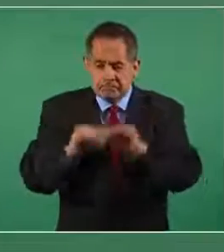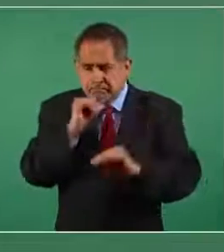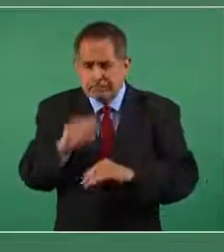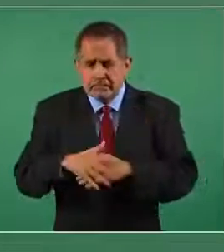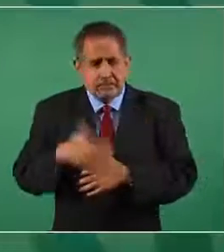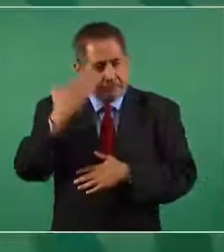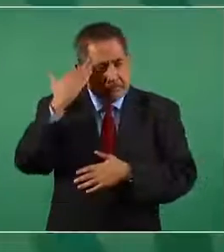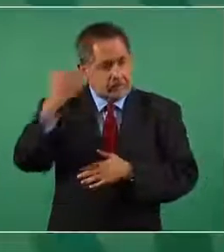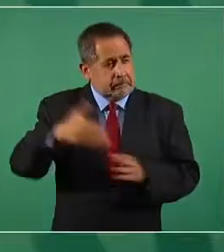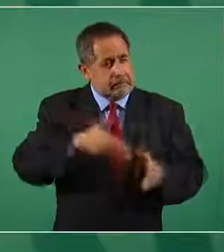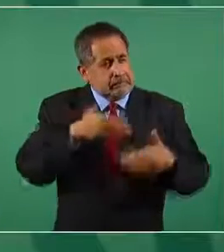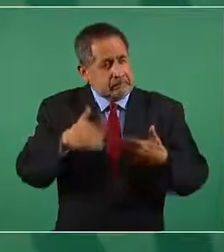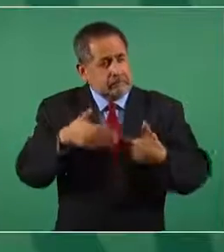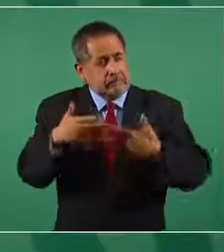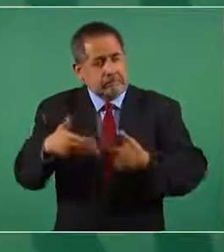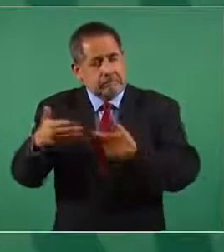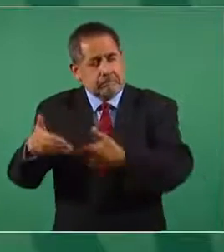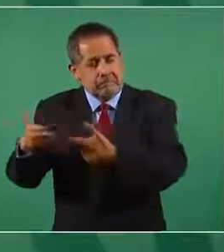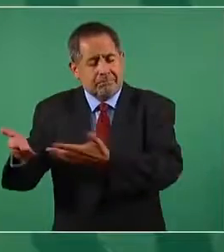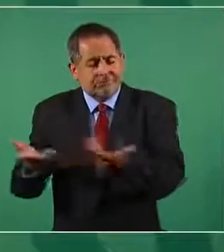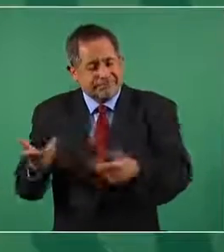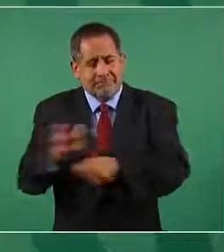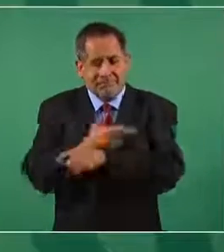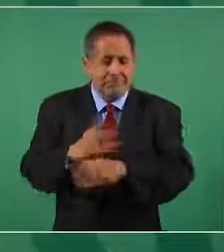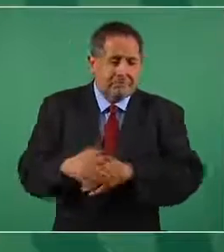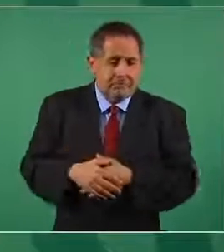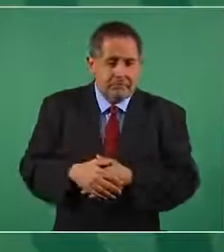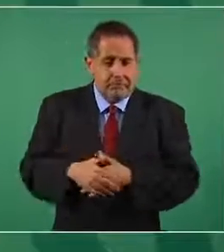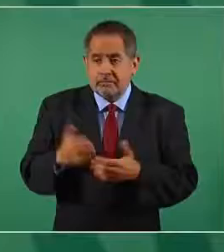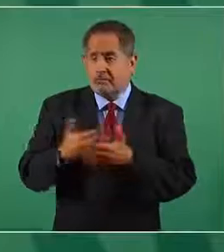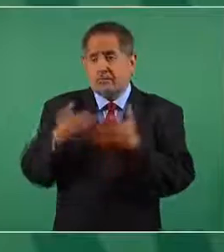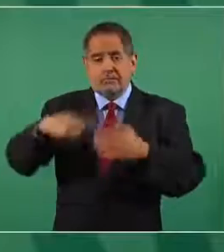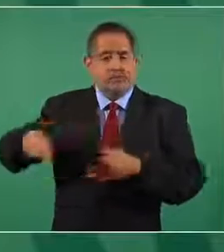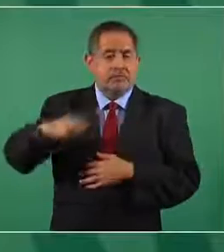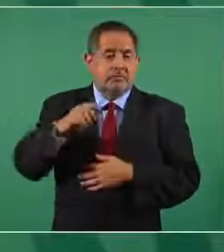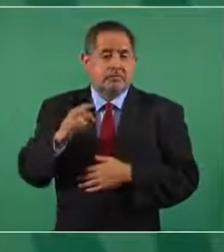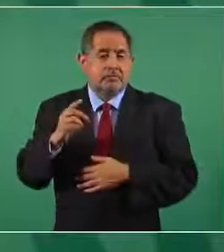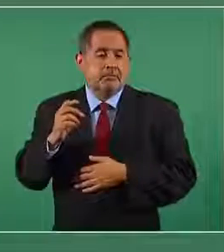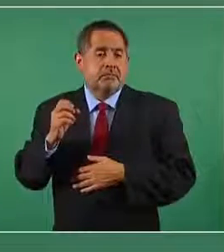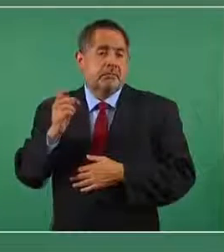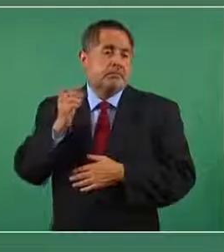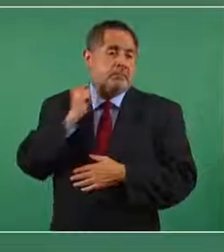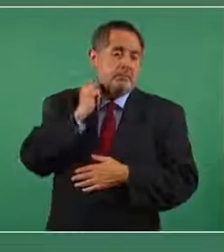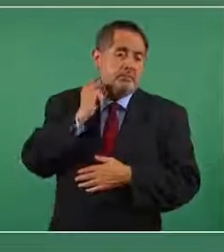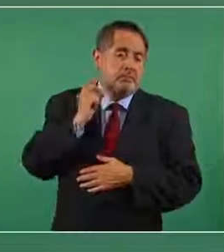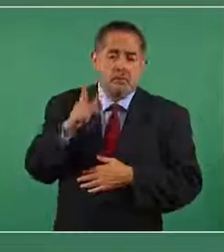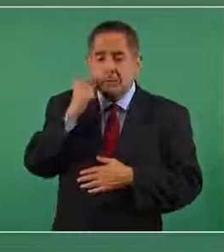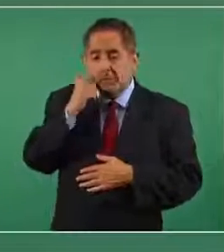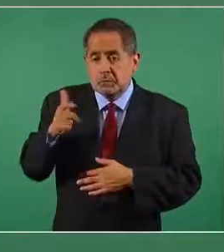cuánto tiempo ha pasado. Ahora resulta que los legisladores no quieren